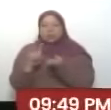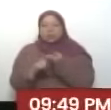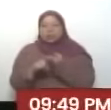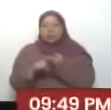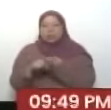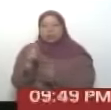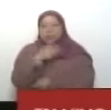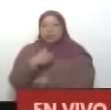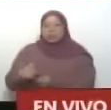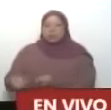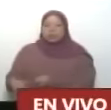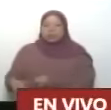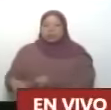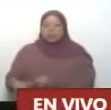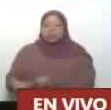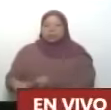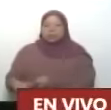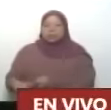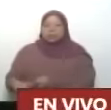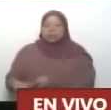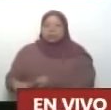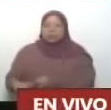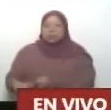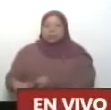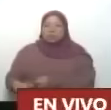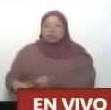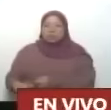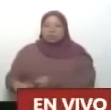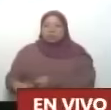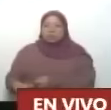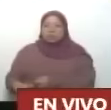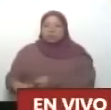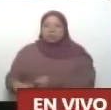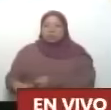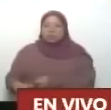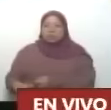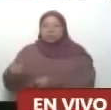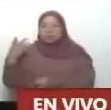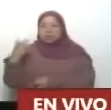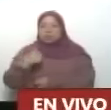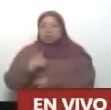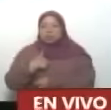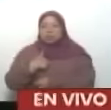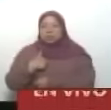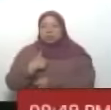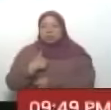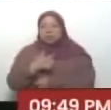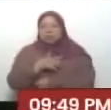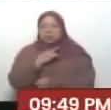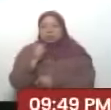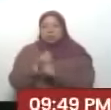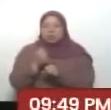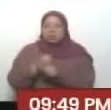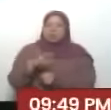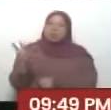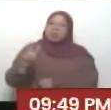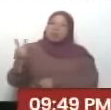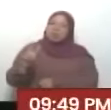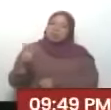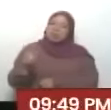venía, presidente, en el carro, le decía a Marlinda, yo no sé qué sería de